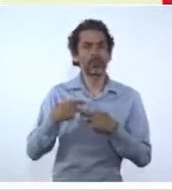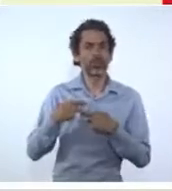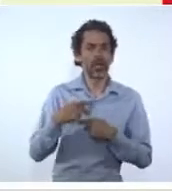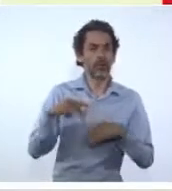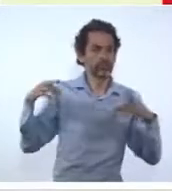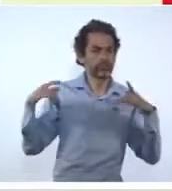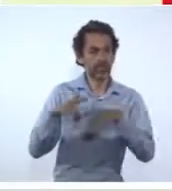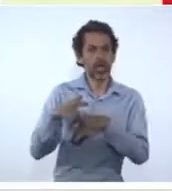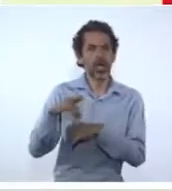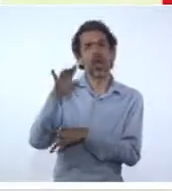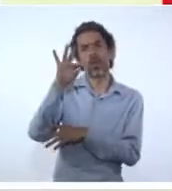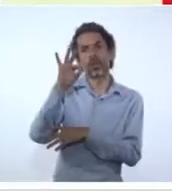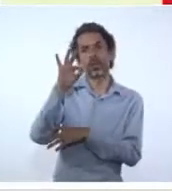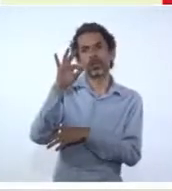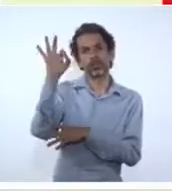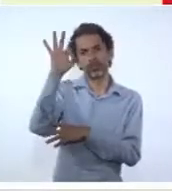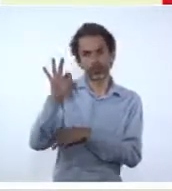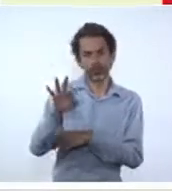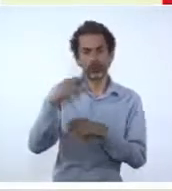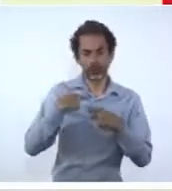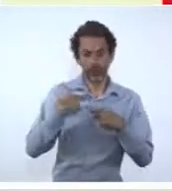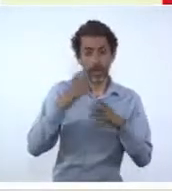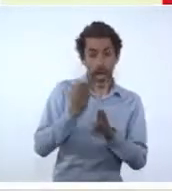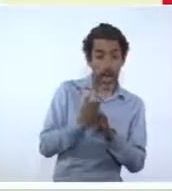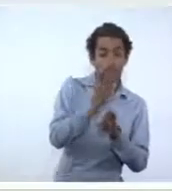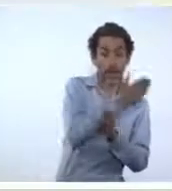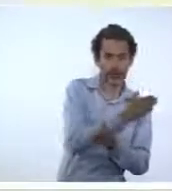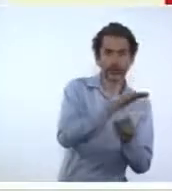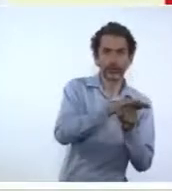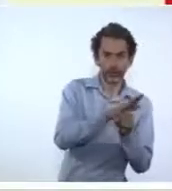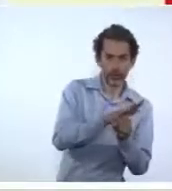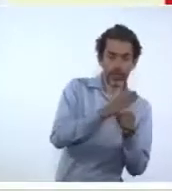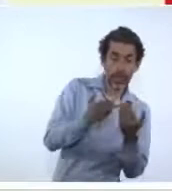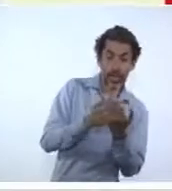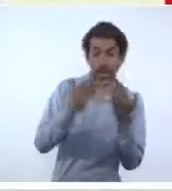personas que lo utilizaban antes de la pandemia.